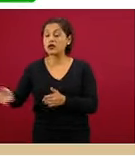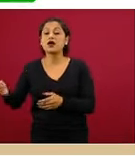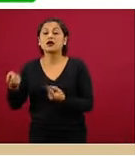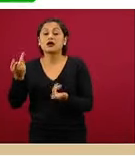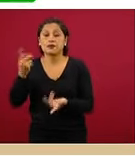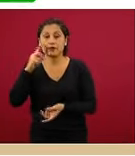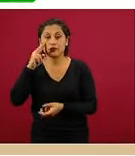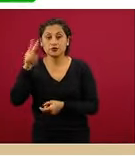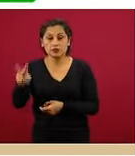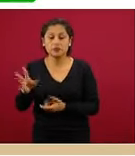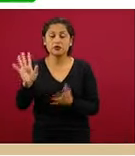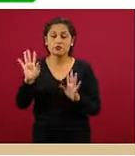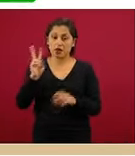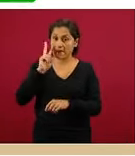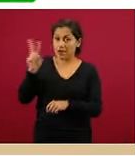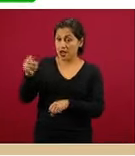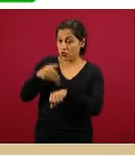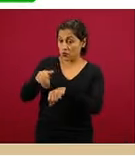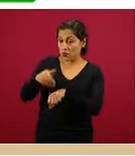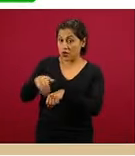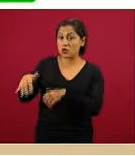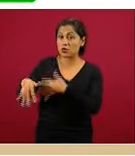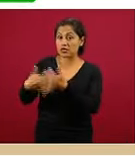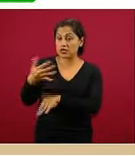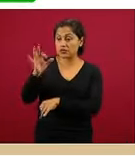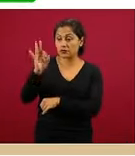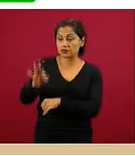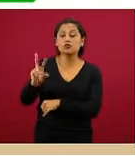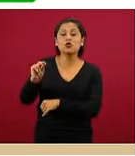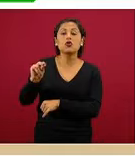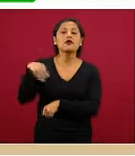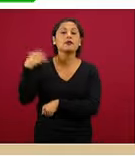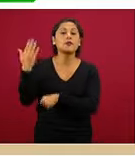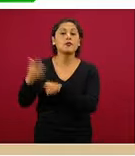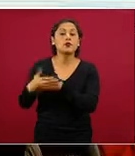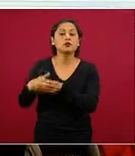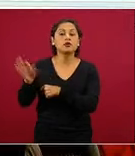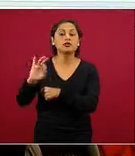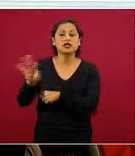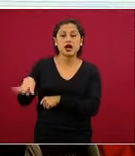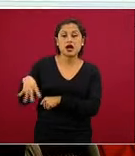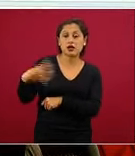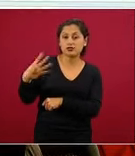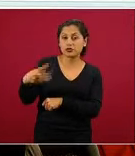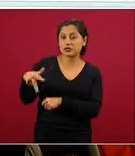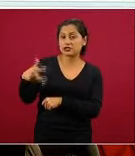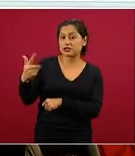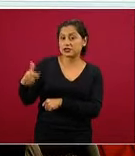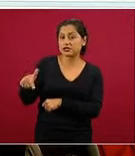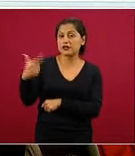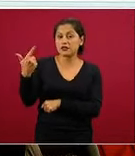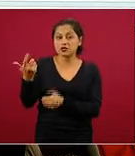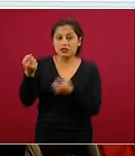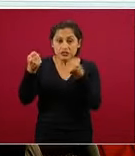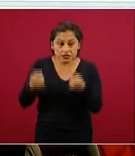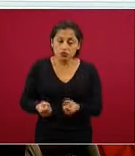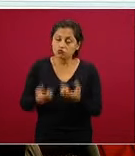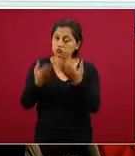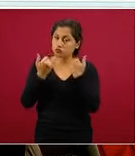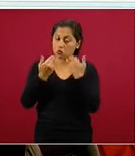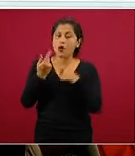este número ya no va a ser 15, quizá va a ser 14, 13, 12. No podemos predecir hasta cuánto se